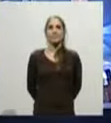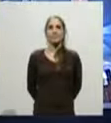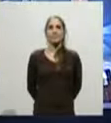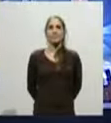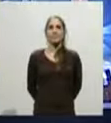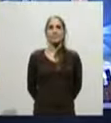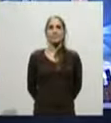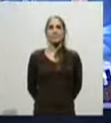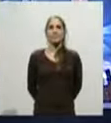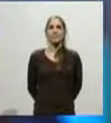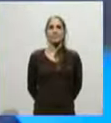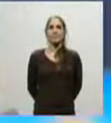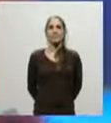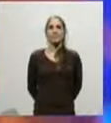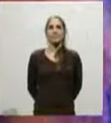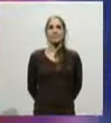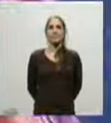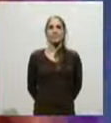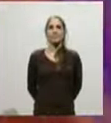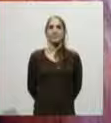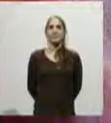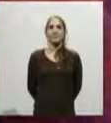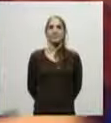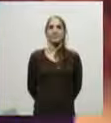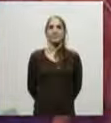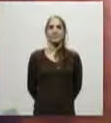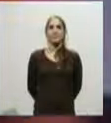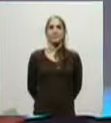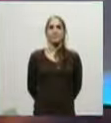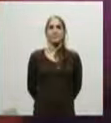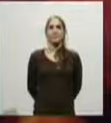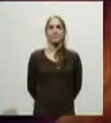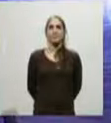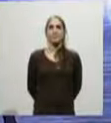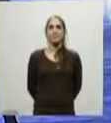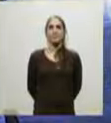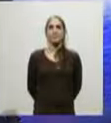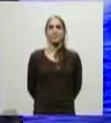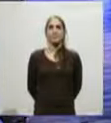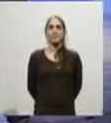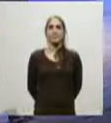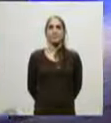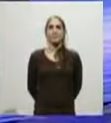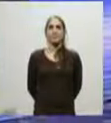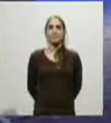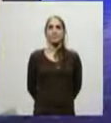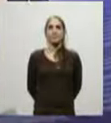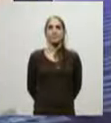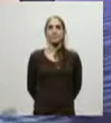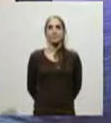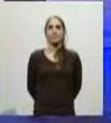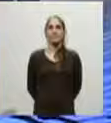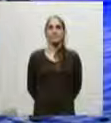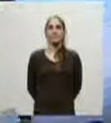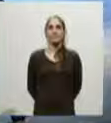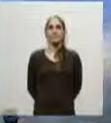una invasión y conquistar tu corazón. Será una gran